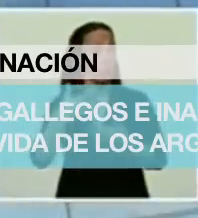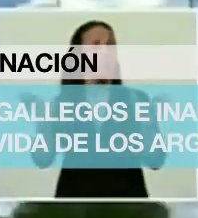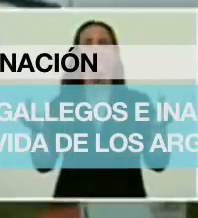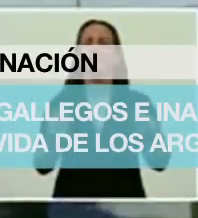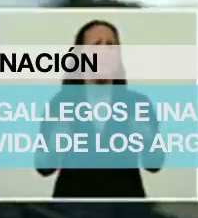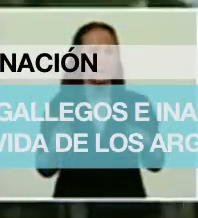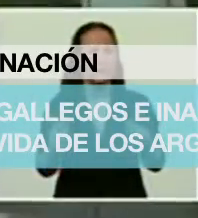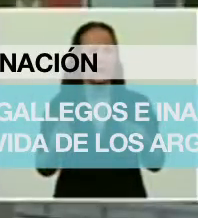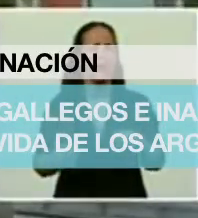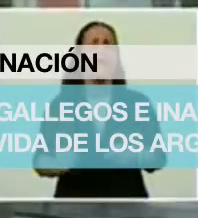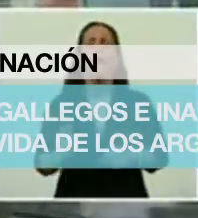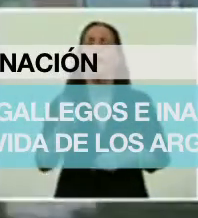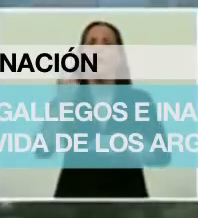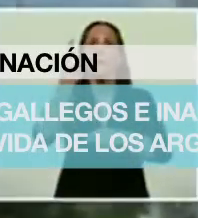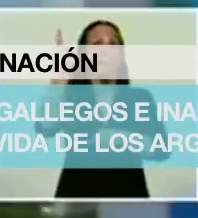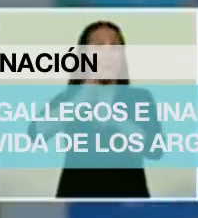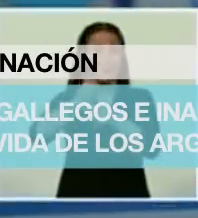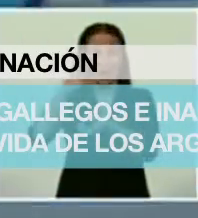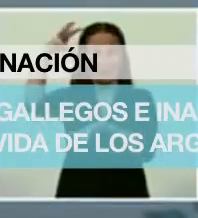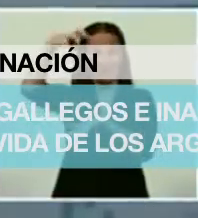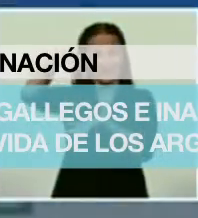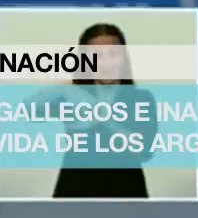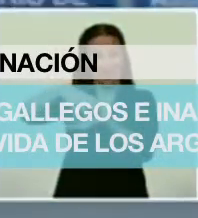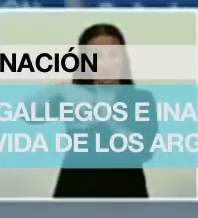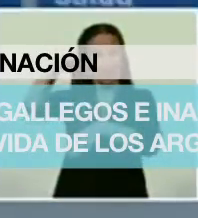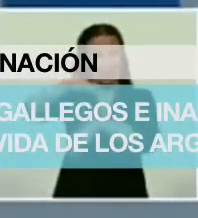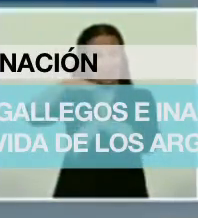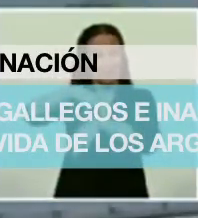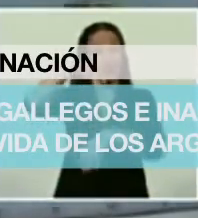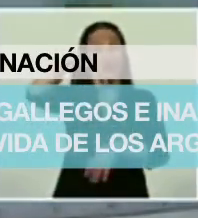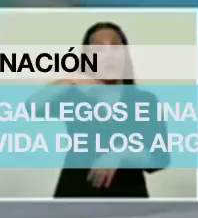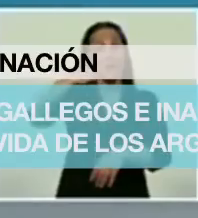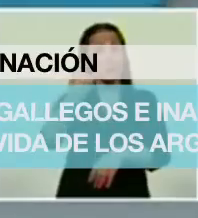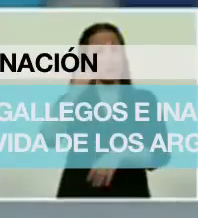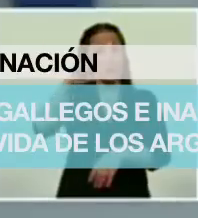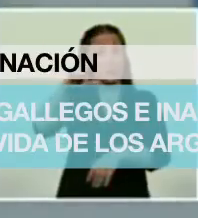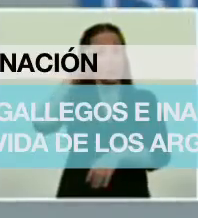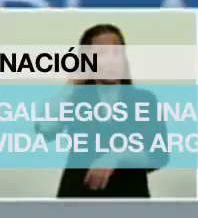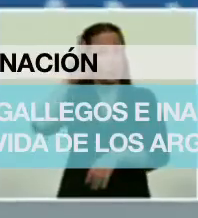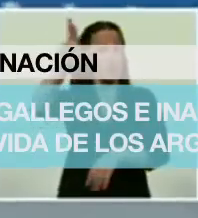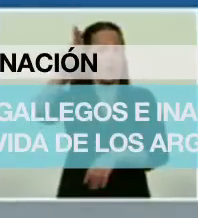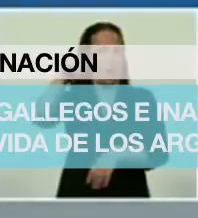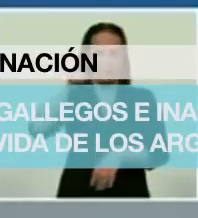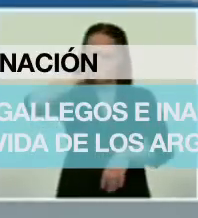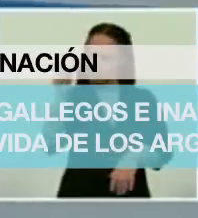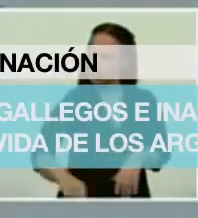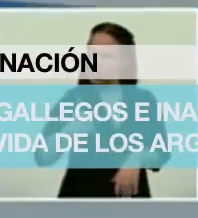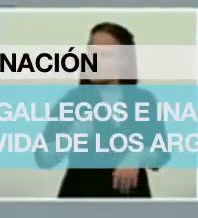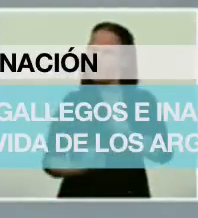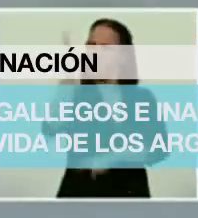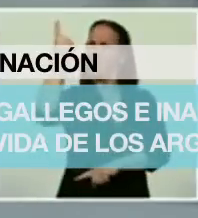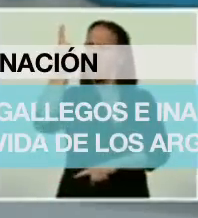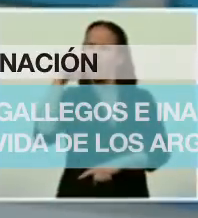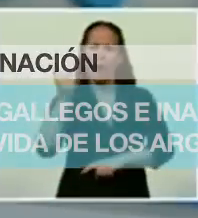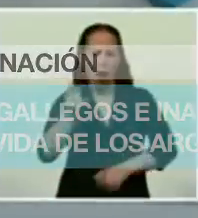el primer centro de medicina nuclear de la República Argentina con el más moderno